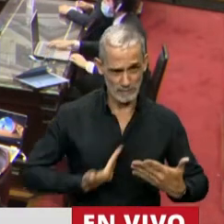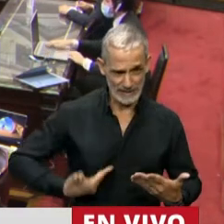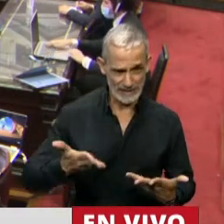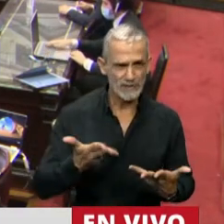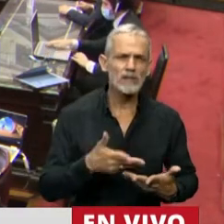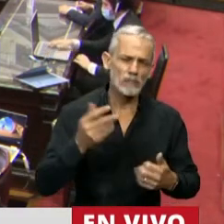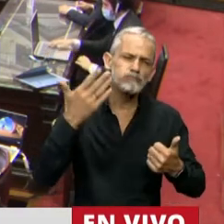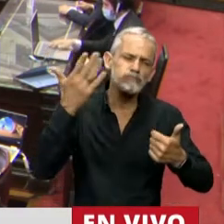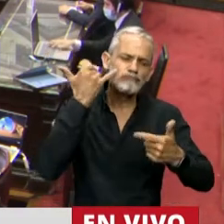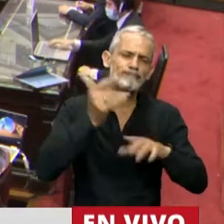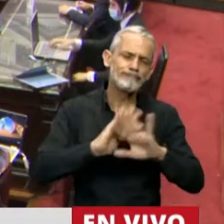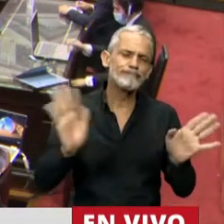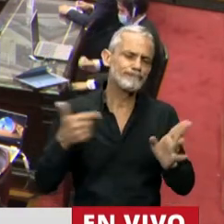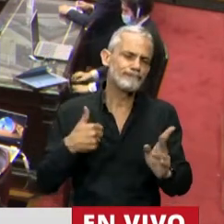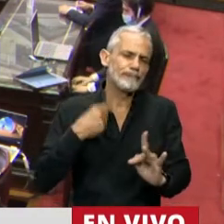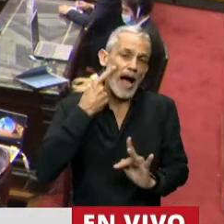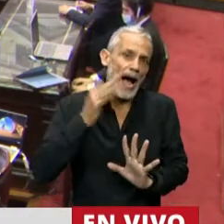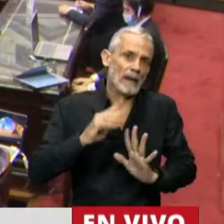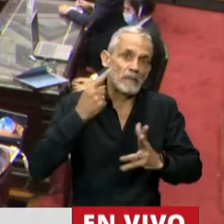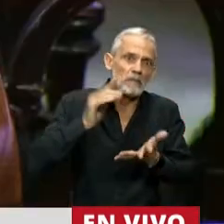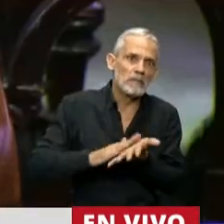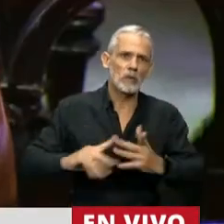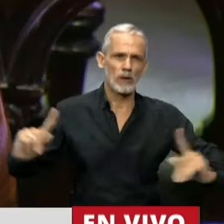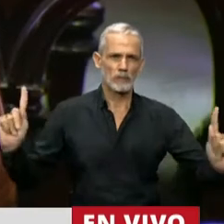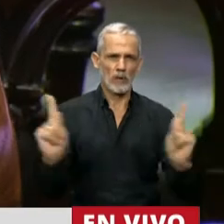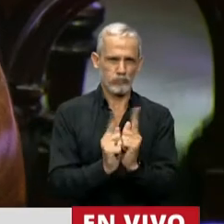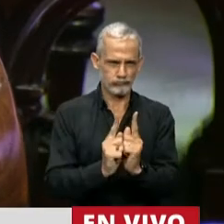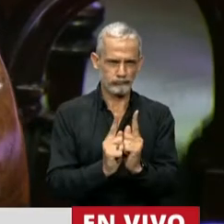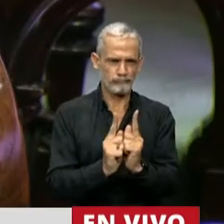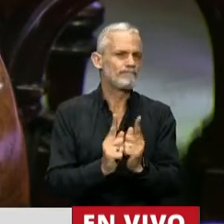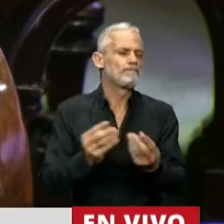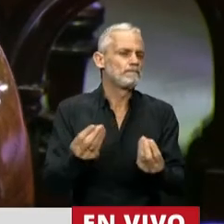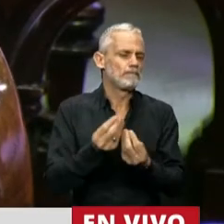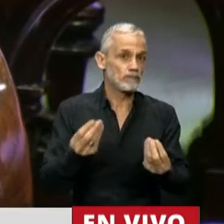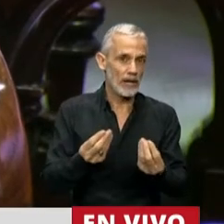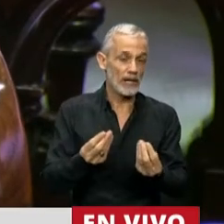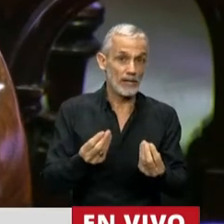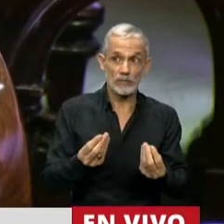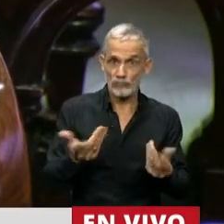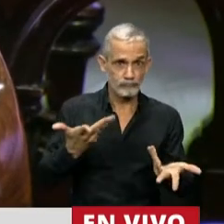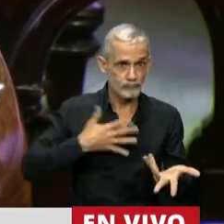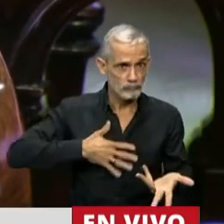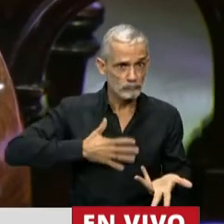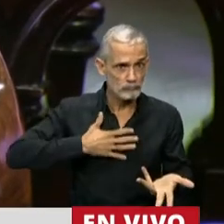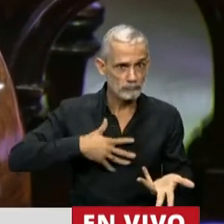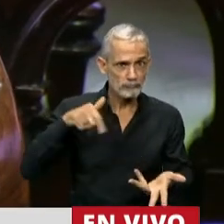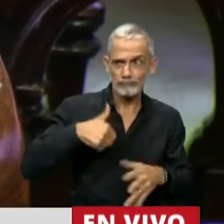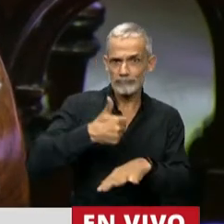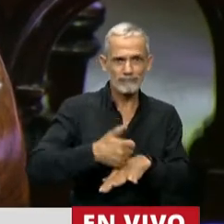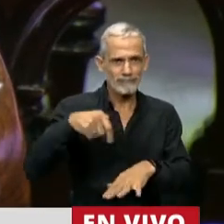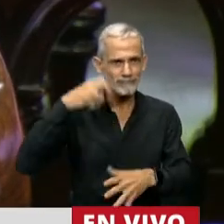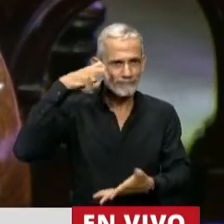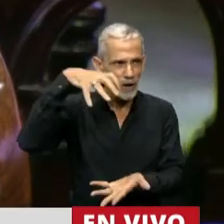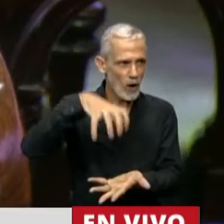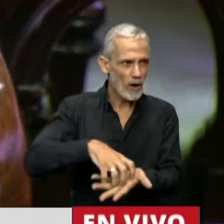ya al respecto, voy a tratar de ser muy breve, simplemente para celebrar que hoy estemos aquí en la Cámara